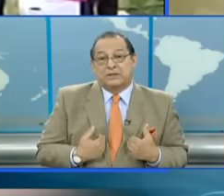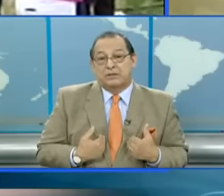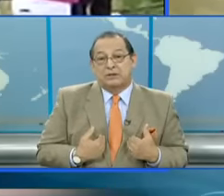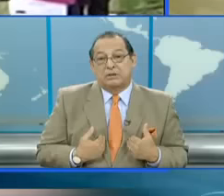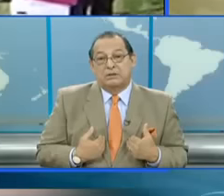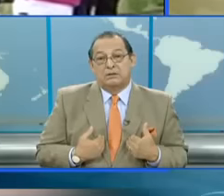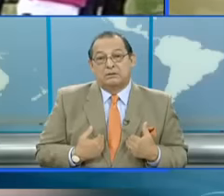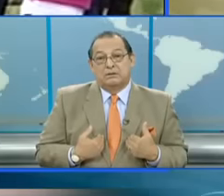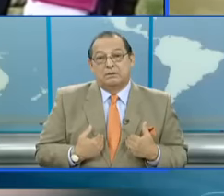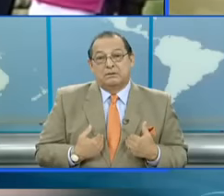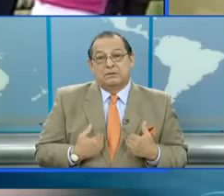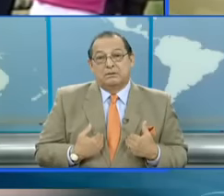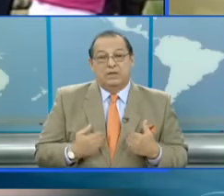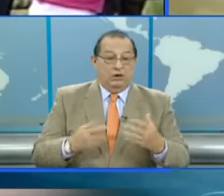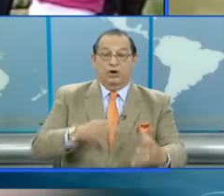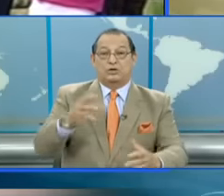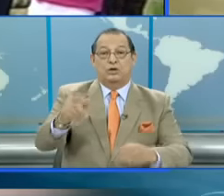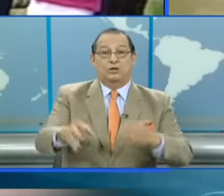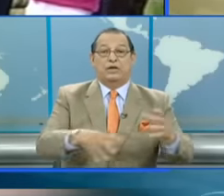está haciéndolo.